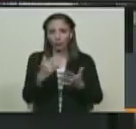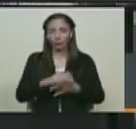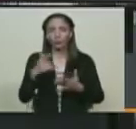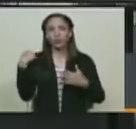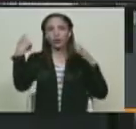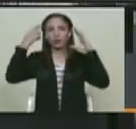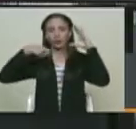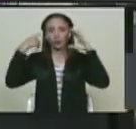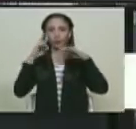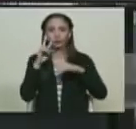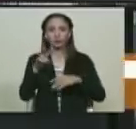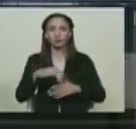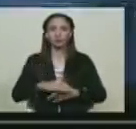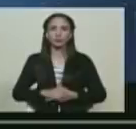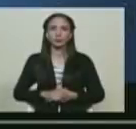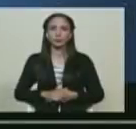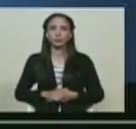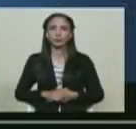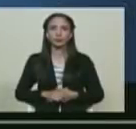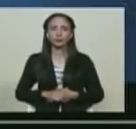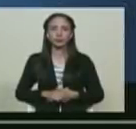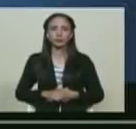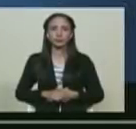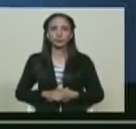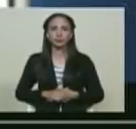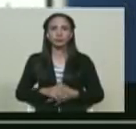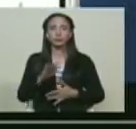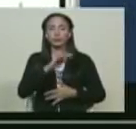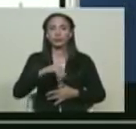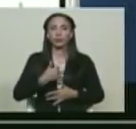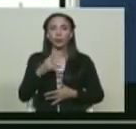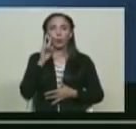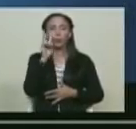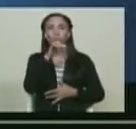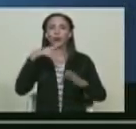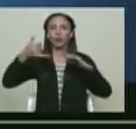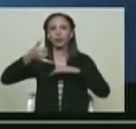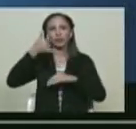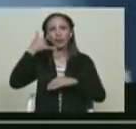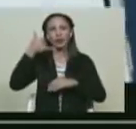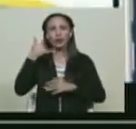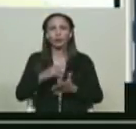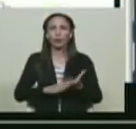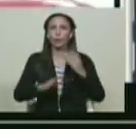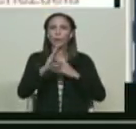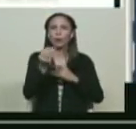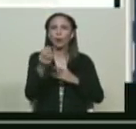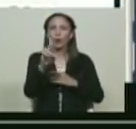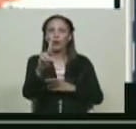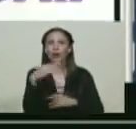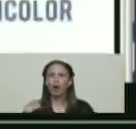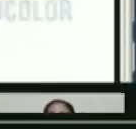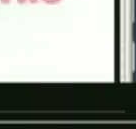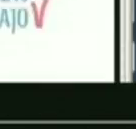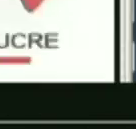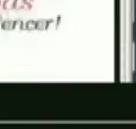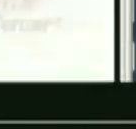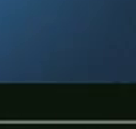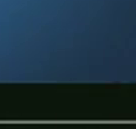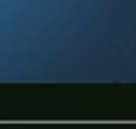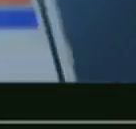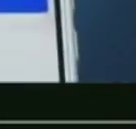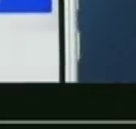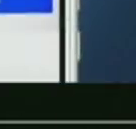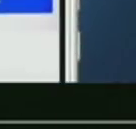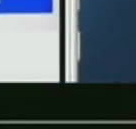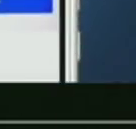Adelante, video. Ya puedes descargar el sistema BQR a tu teléfono Android para acceder a los planes sociales creados en Revolución.